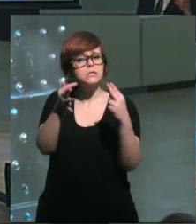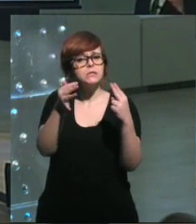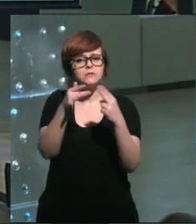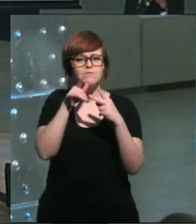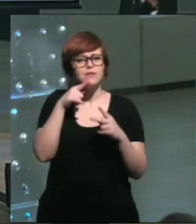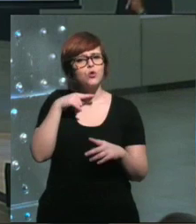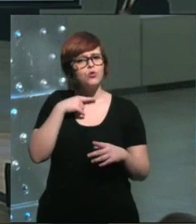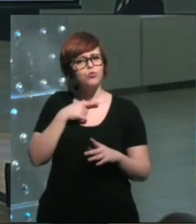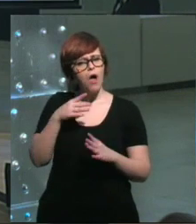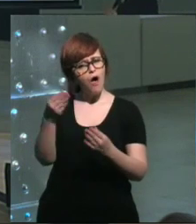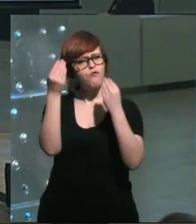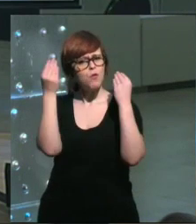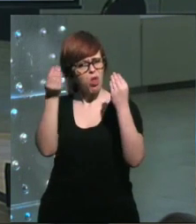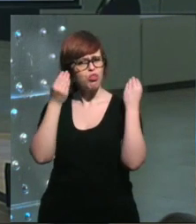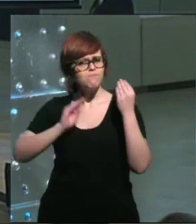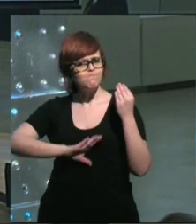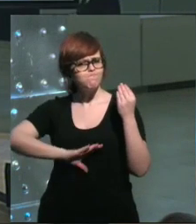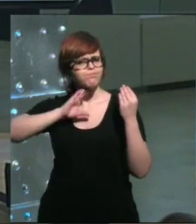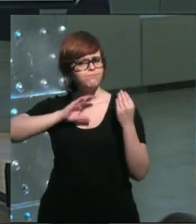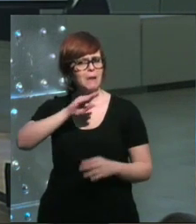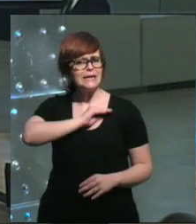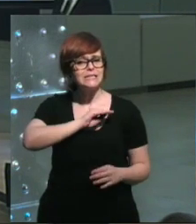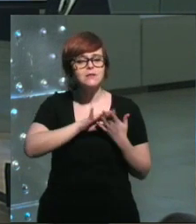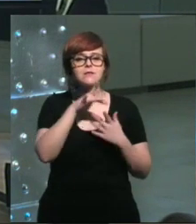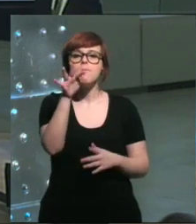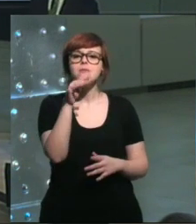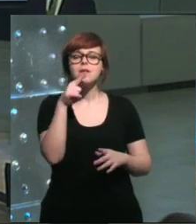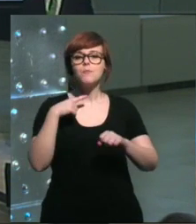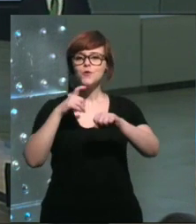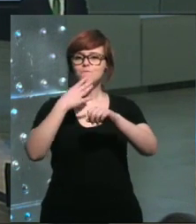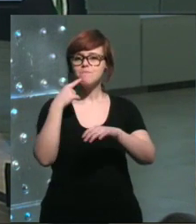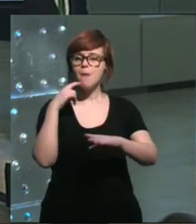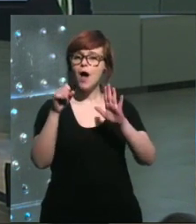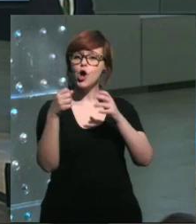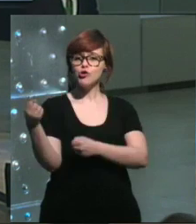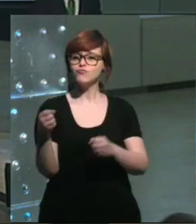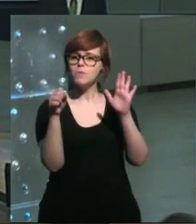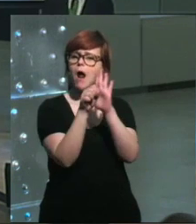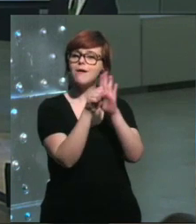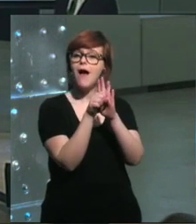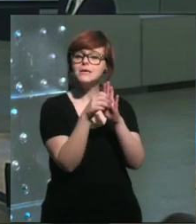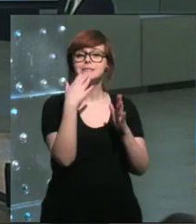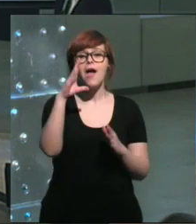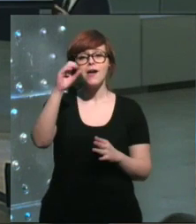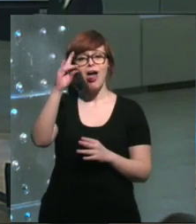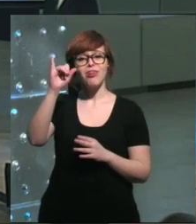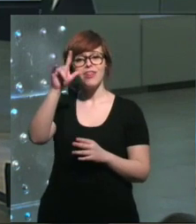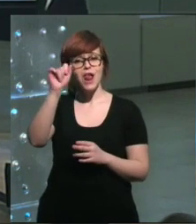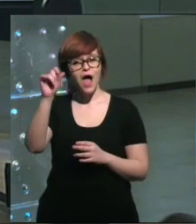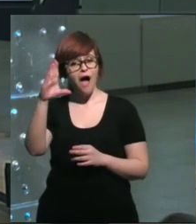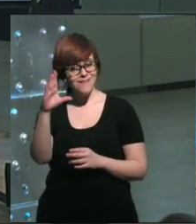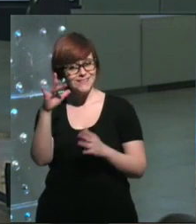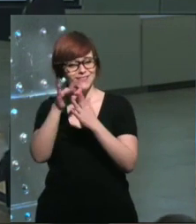educación. Y luego, si tenía un coche americano, un Cadillac, era republicano, y si tenía un coche europeo,